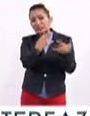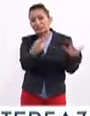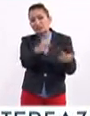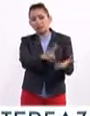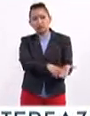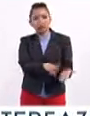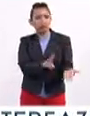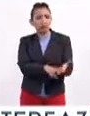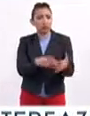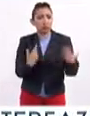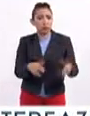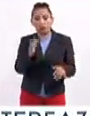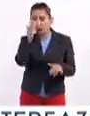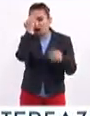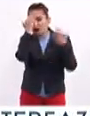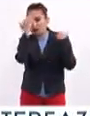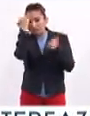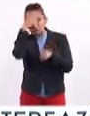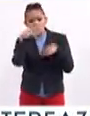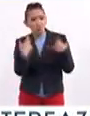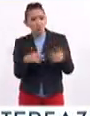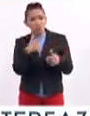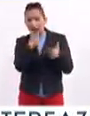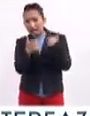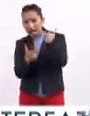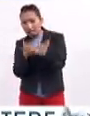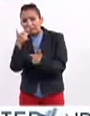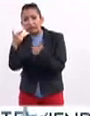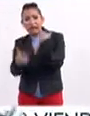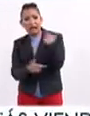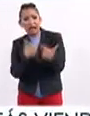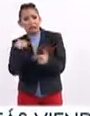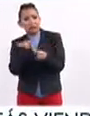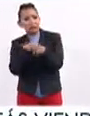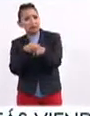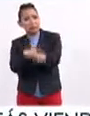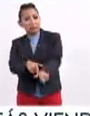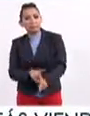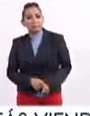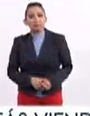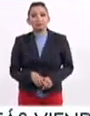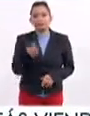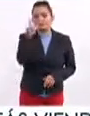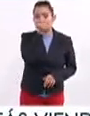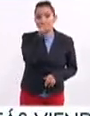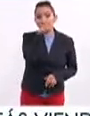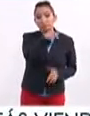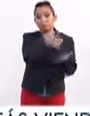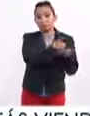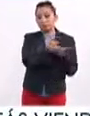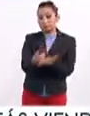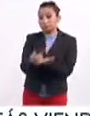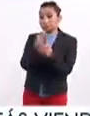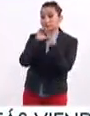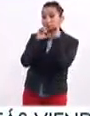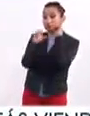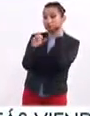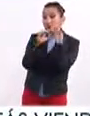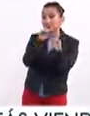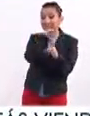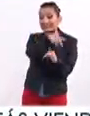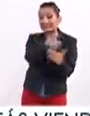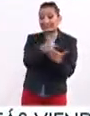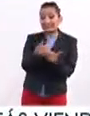es invaluable, conocimientos y experiencias de generaciones que se niegan a morir. Las lenguas es el vehículo comunicativo, es